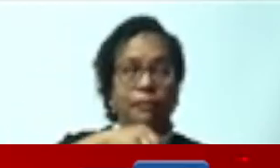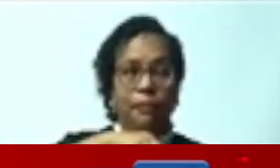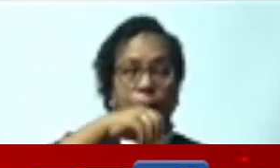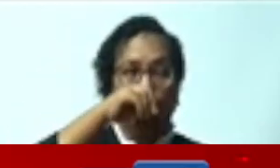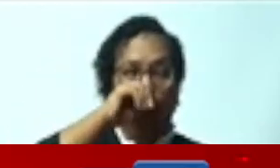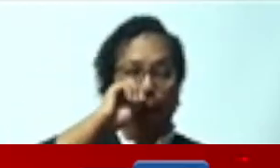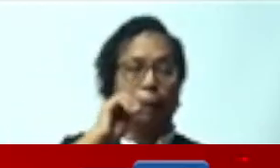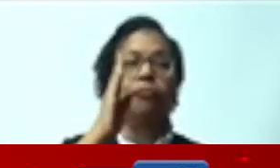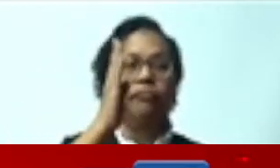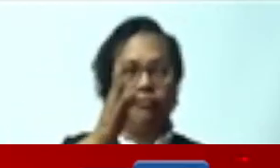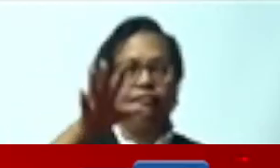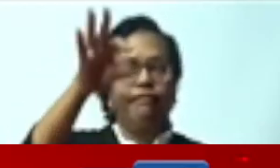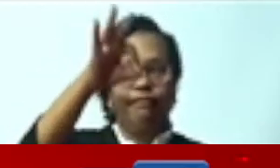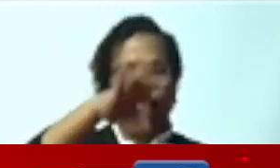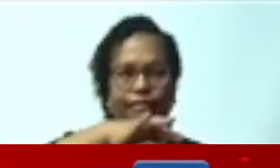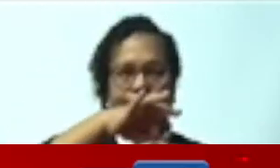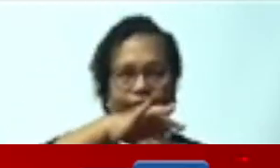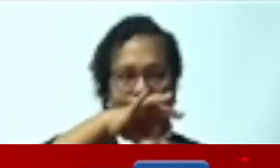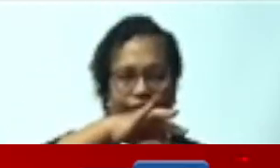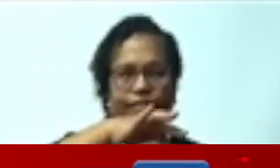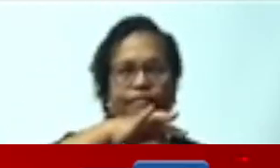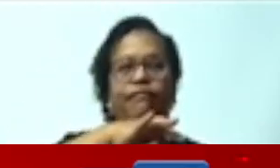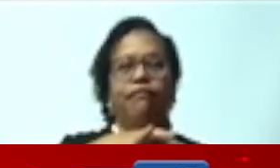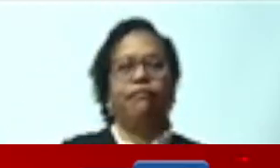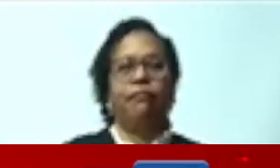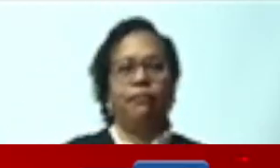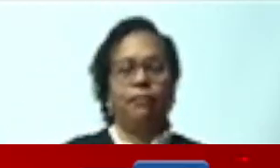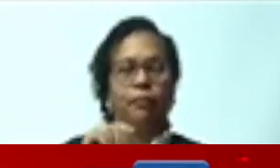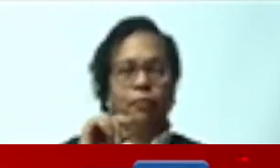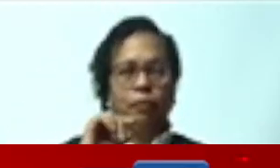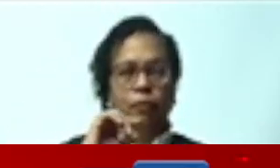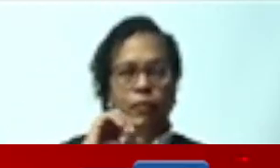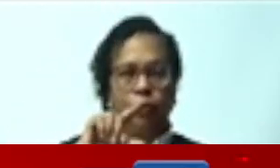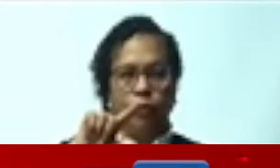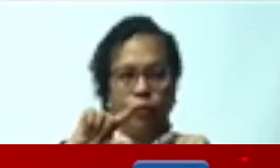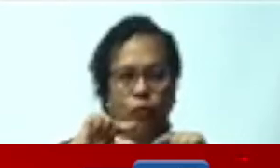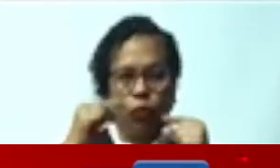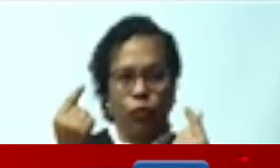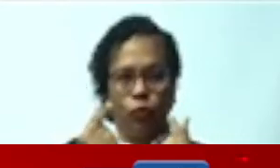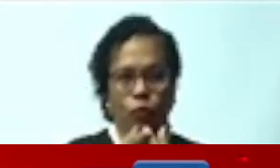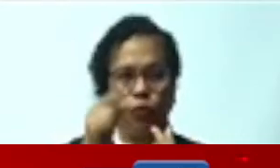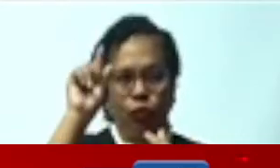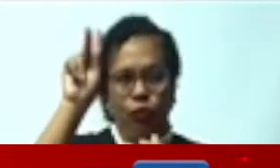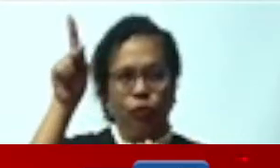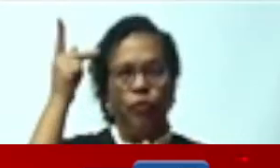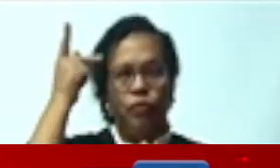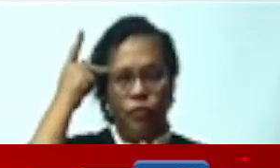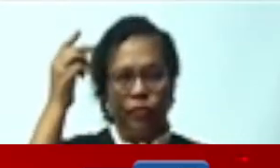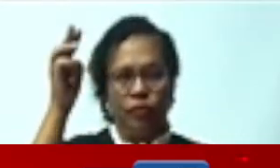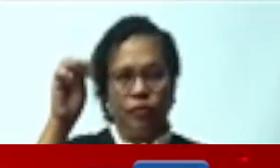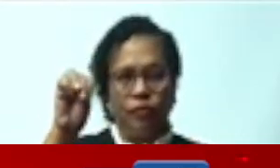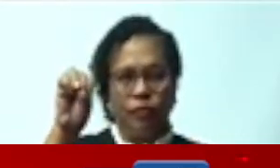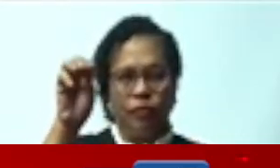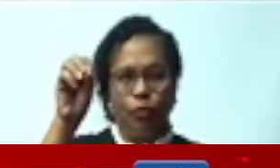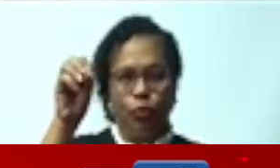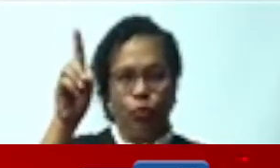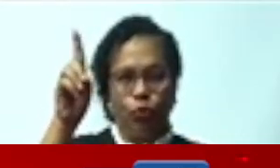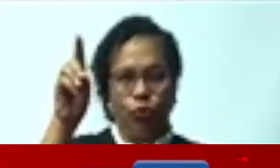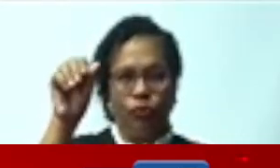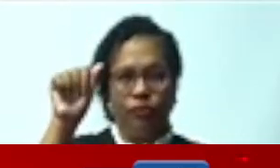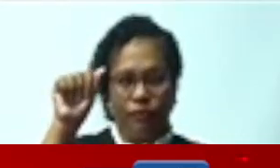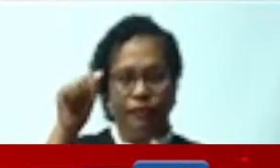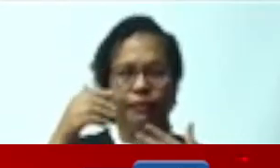depositarán ese voto por el partido Moda para que su voz siga clamando en este Congreso Nacional. Muchas gracias,